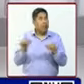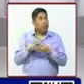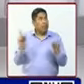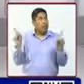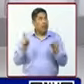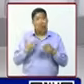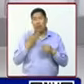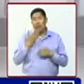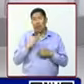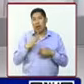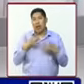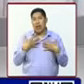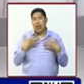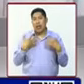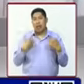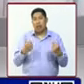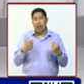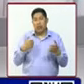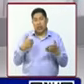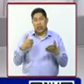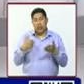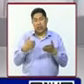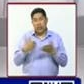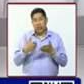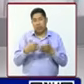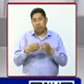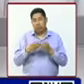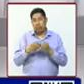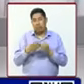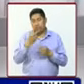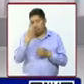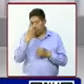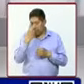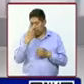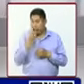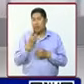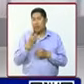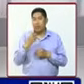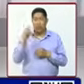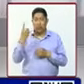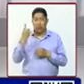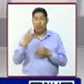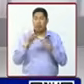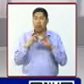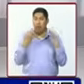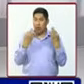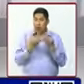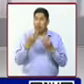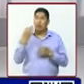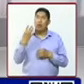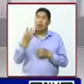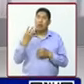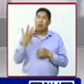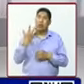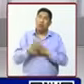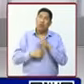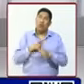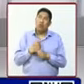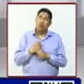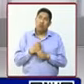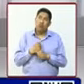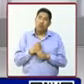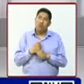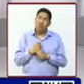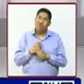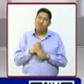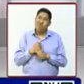mal de salud y está casi prácticamente perdiendo la vista, sí, era la única persona a cargo de él. Y en los últimos 4 o 5 años, este